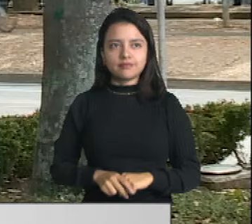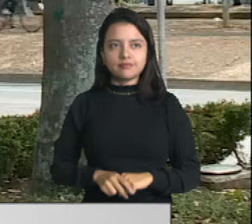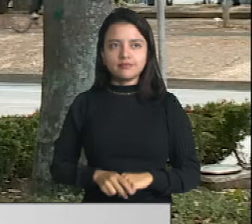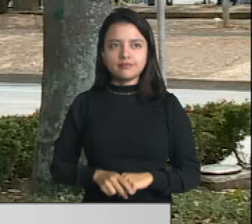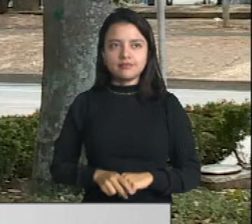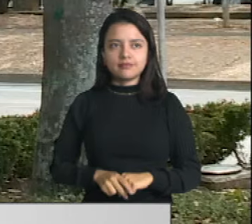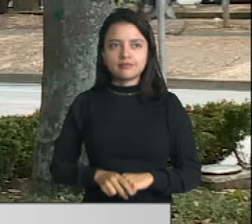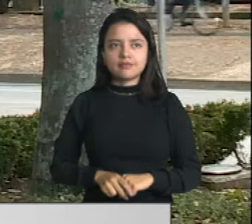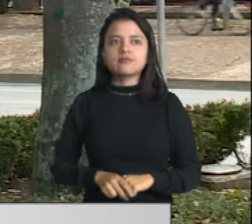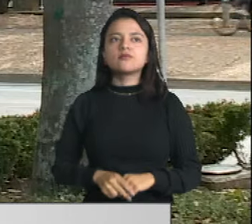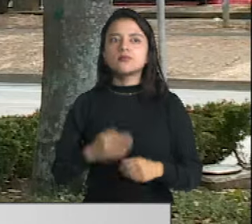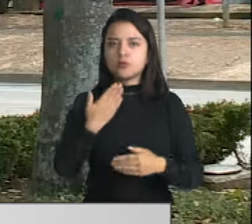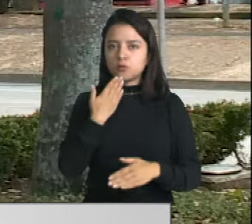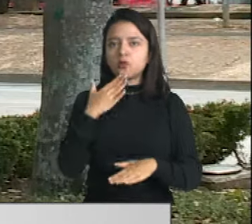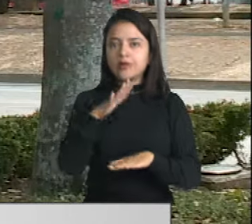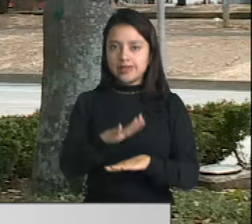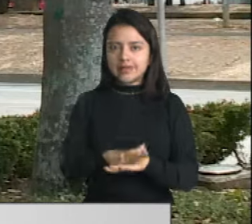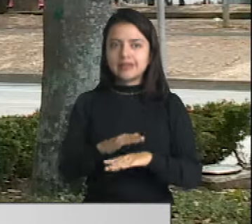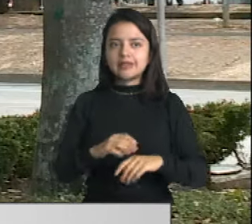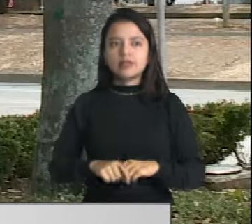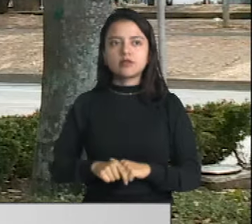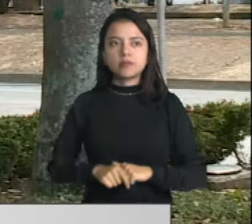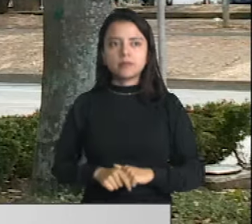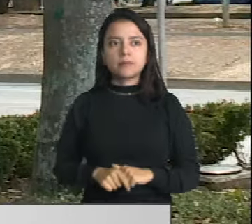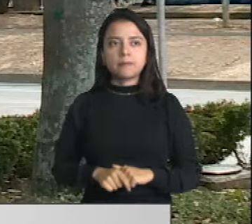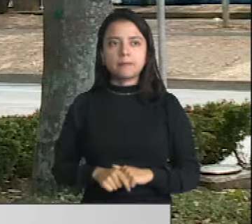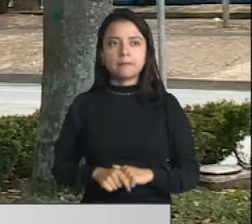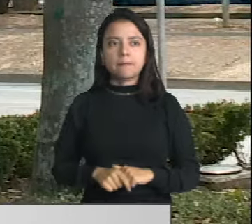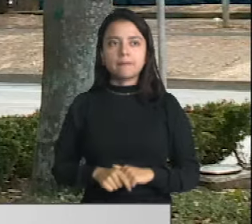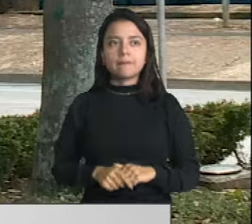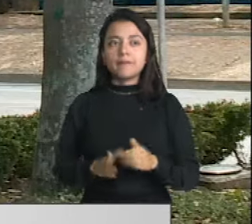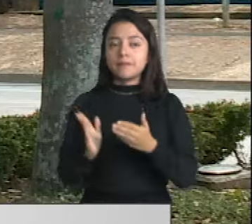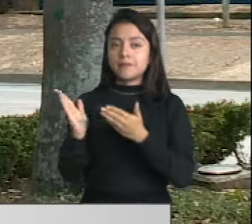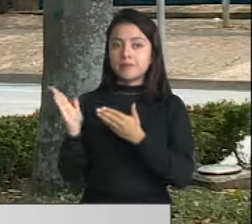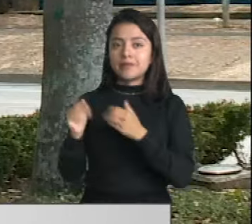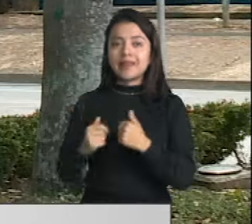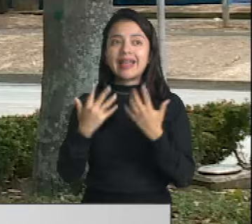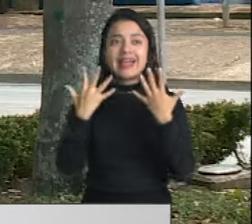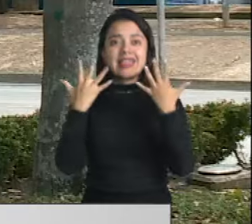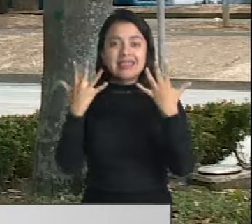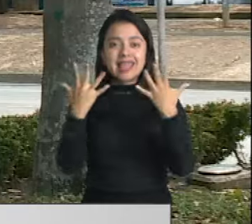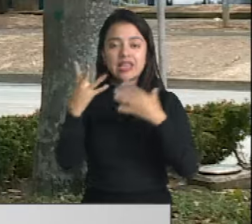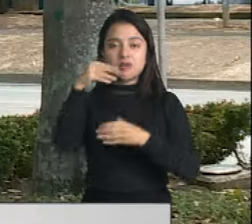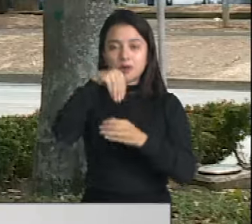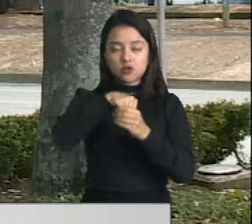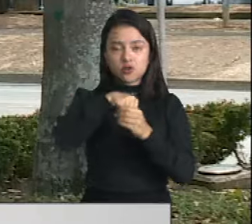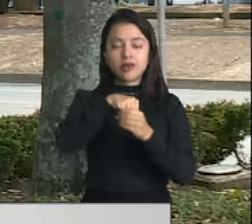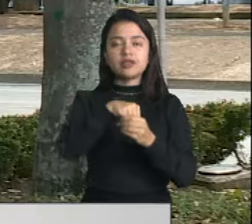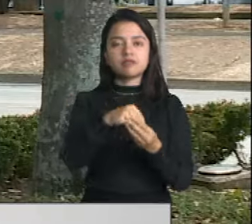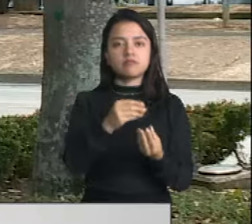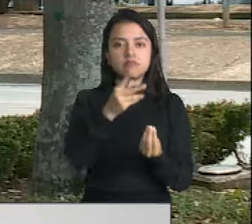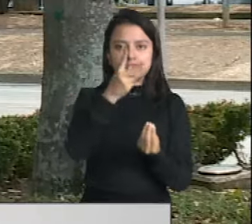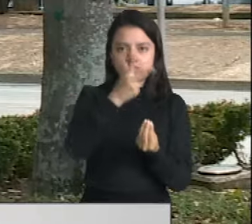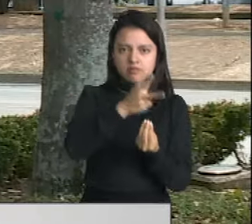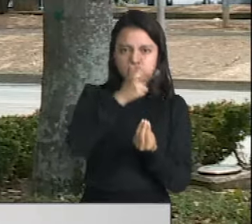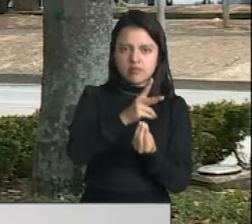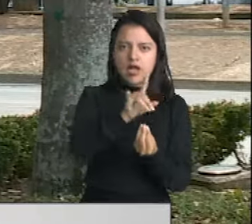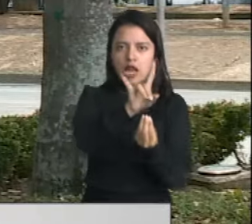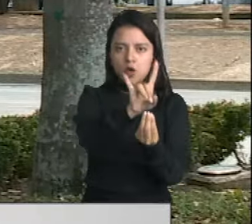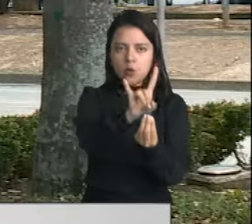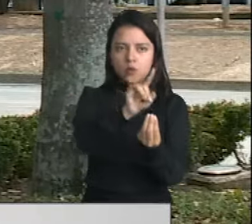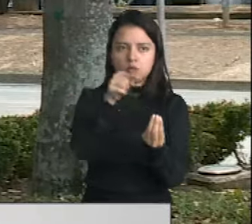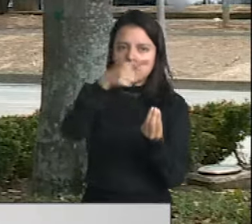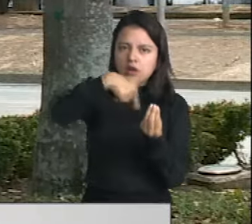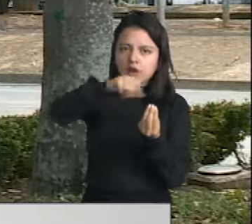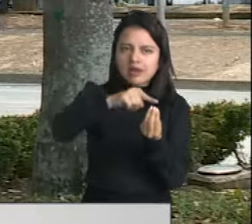Luisa y televidentes, muy buenas tardes. Pues este resultado se logró con la captura de 10 integrantes de la U, una estructura delincuencial que venía